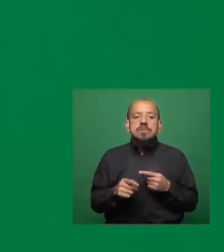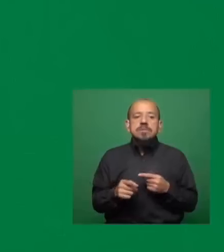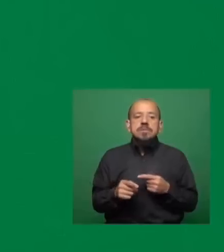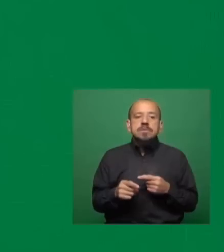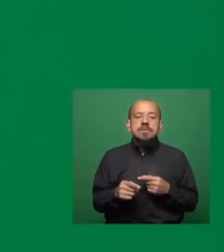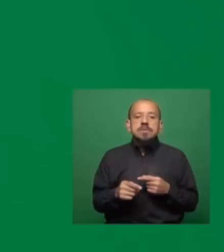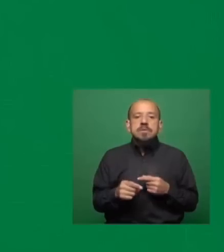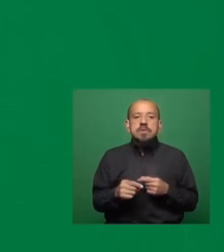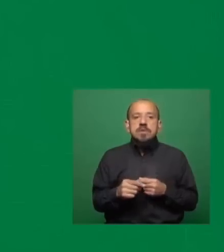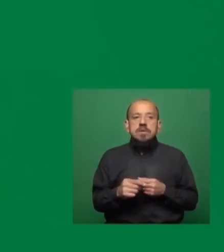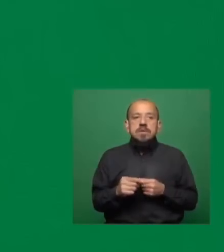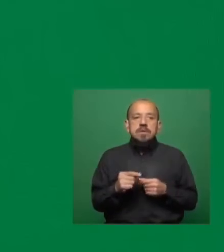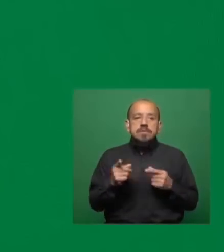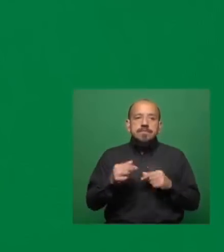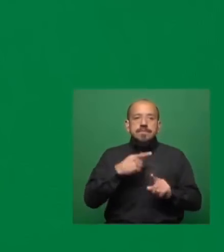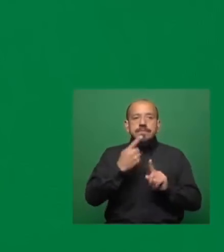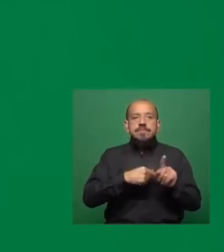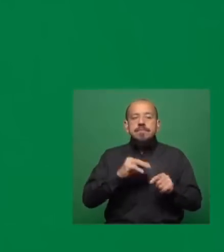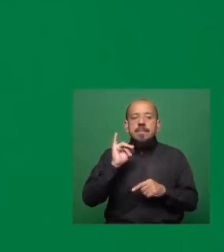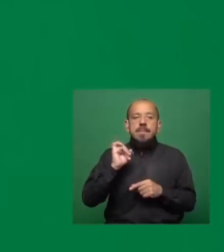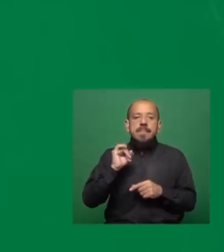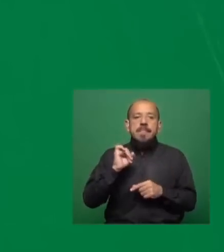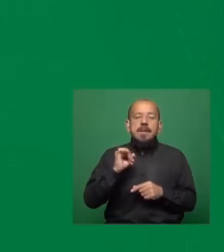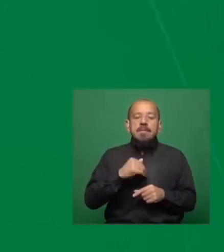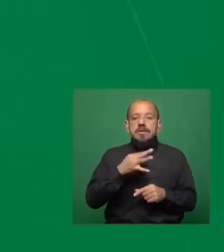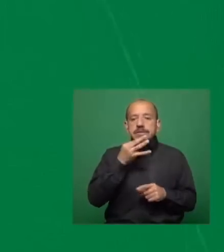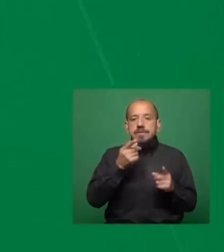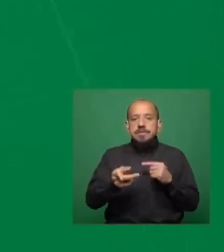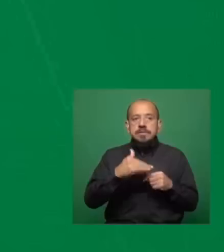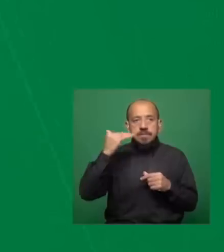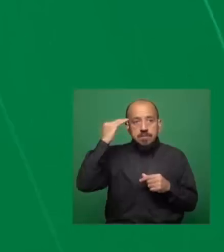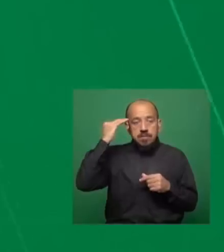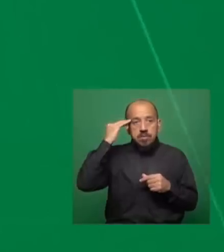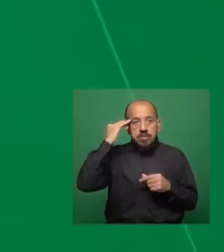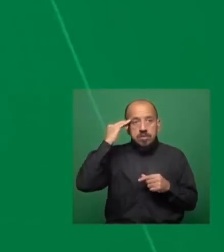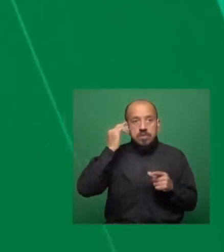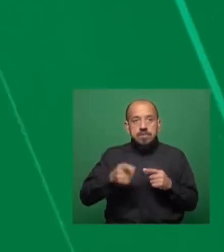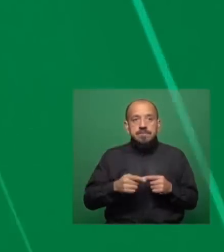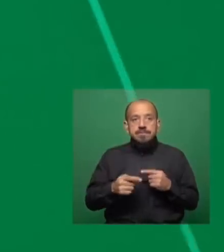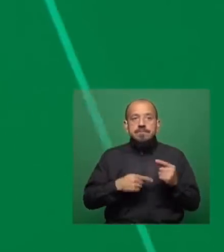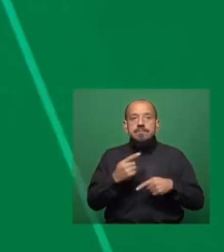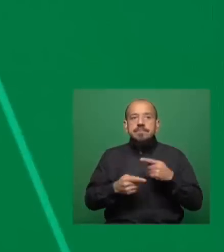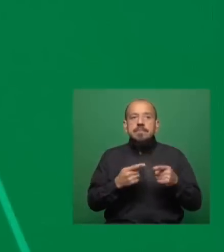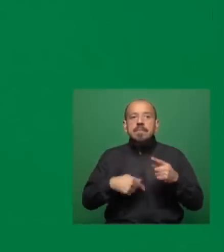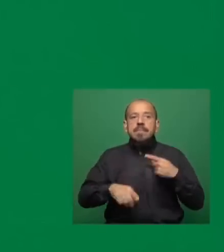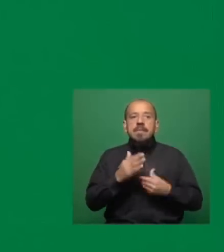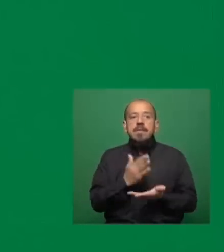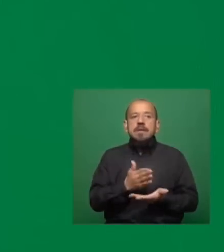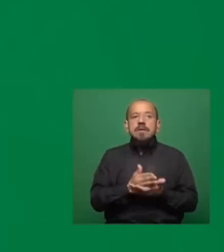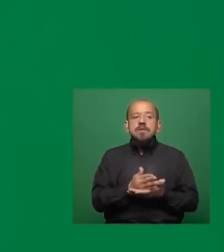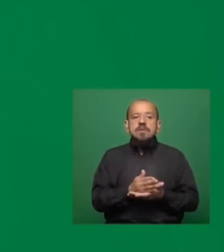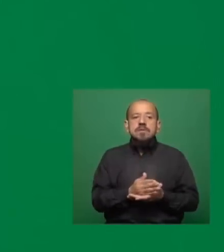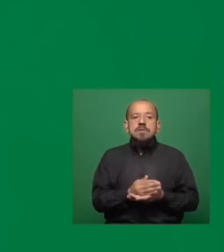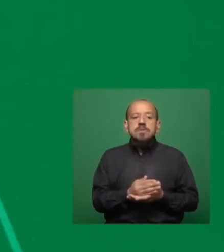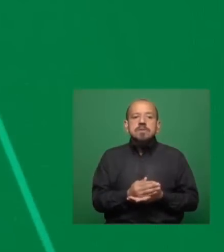como saben el mes de Mayo es el mes llamado de la memoria y sobrepasado reciente y Derechos Humanos vamos a estar